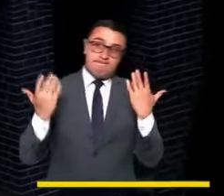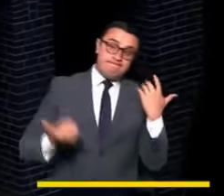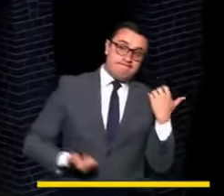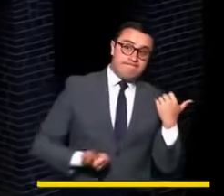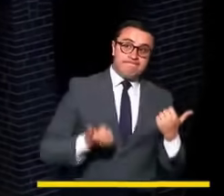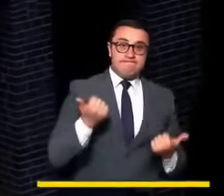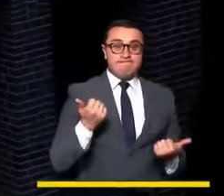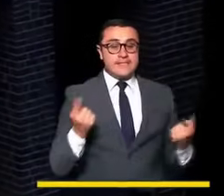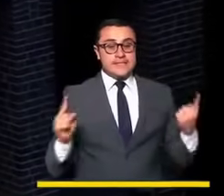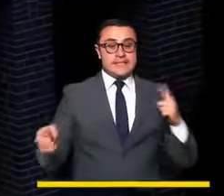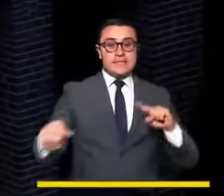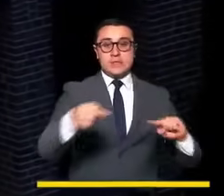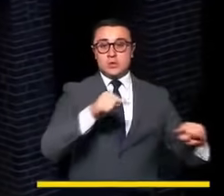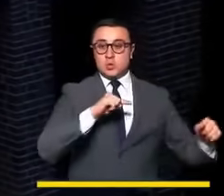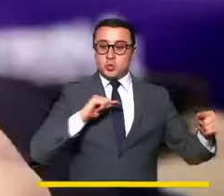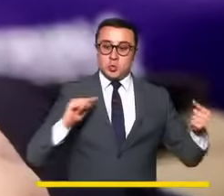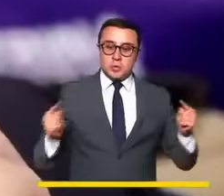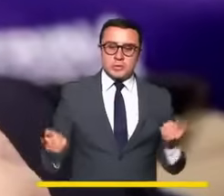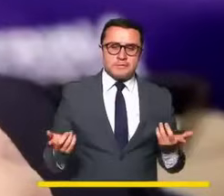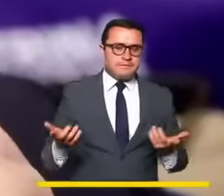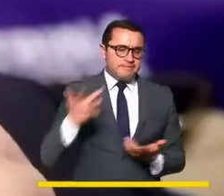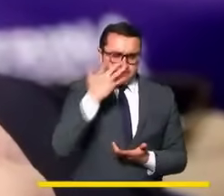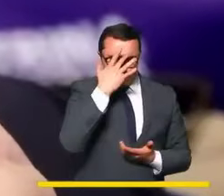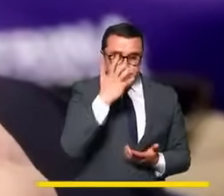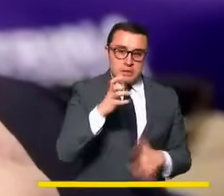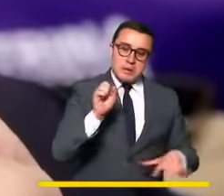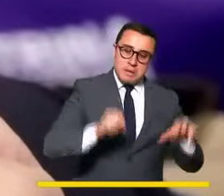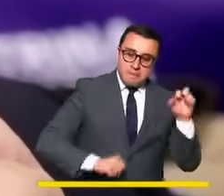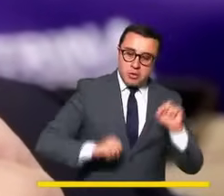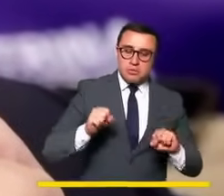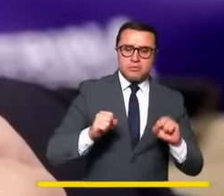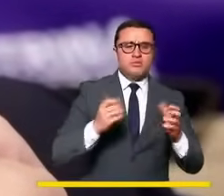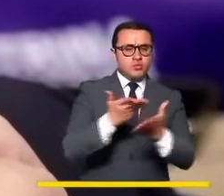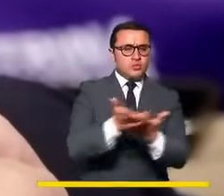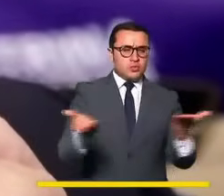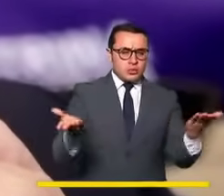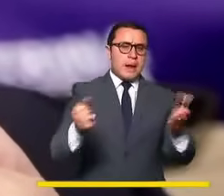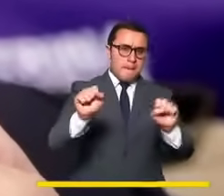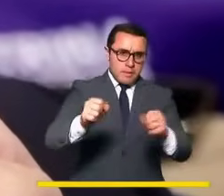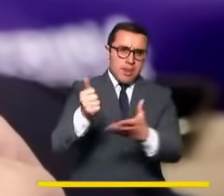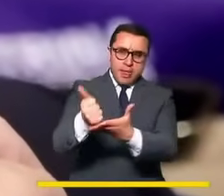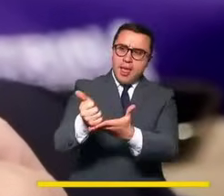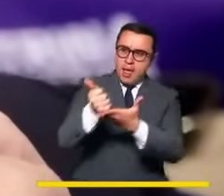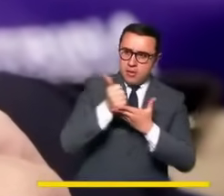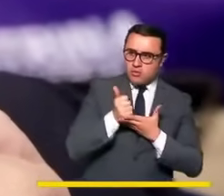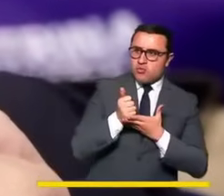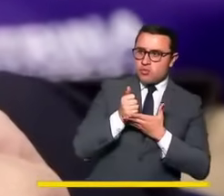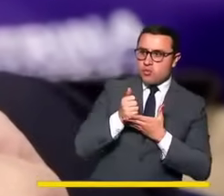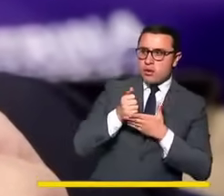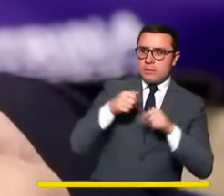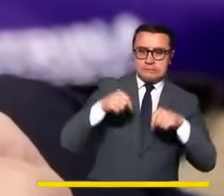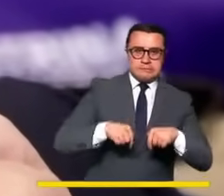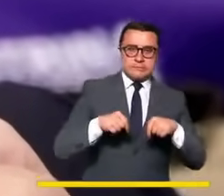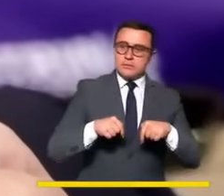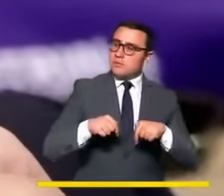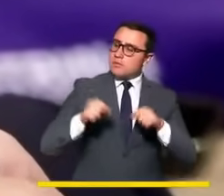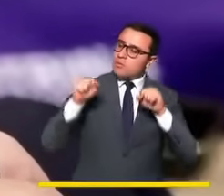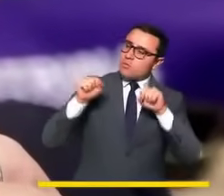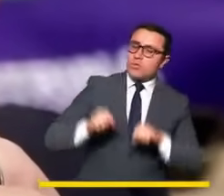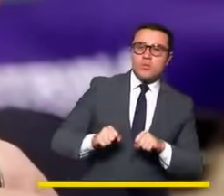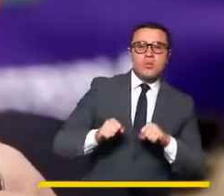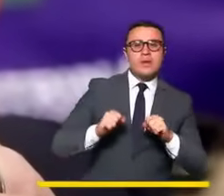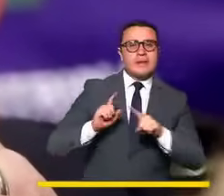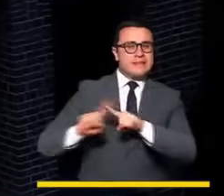Discusiones, porque podríamos intentar, en eso ustedes nos pueden ayudar mucho más que nuestros funcionarios, otras